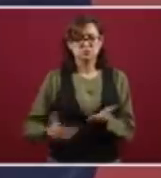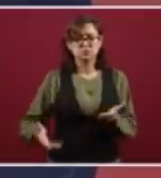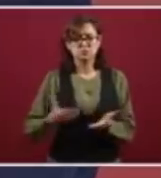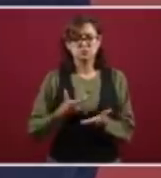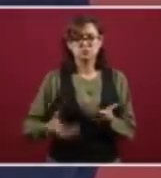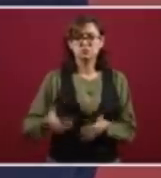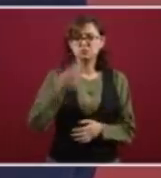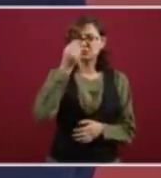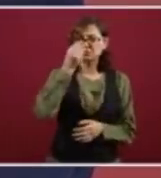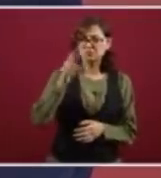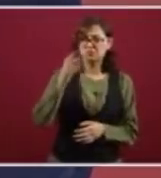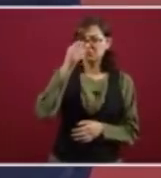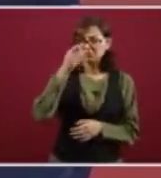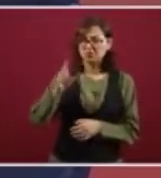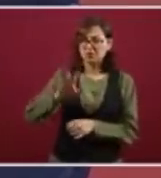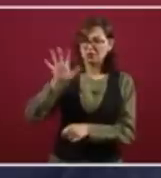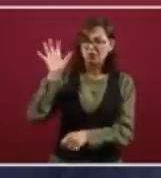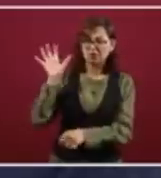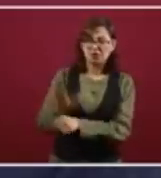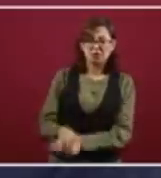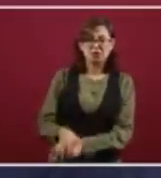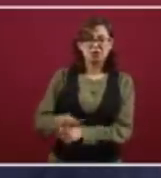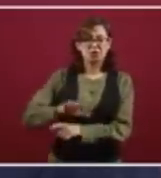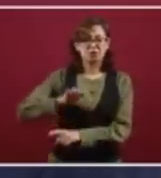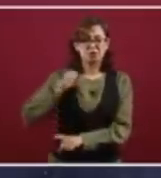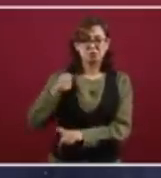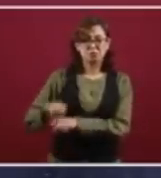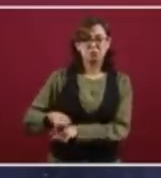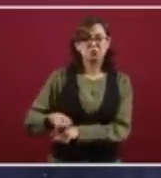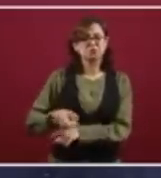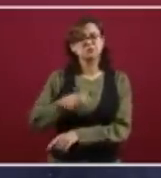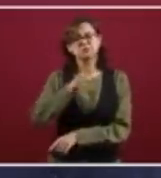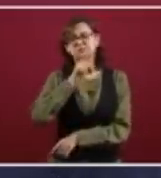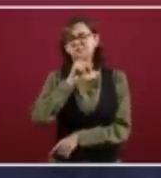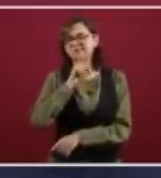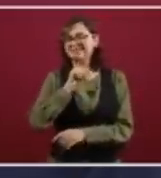de represión. Ni siquiera tenemos